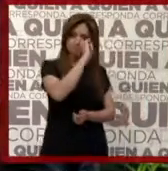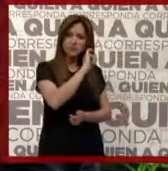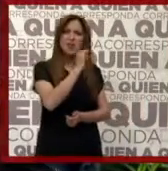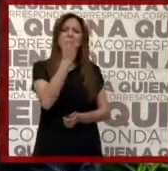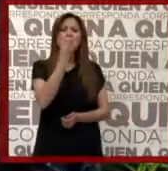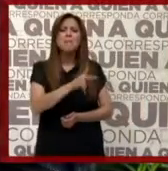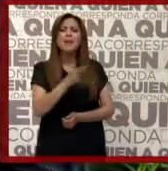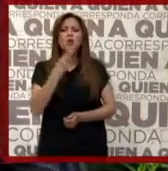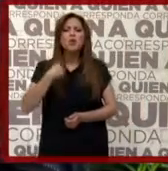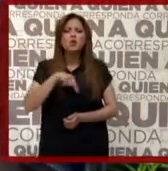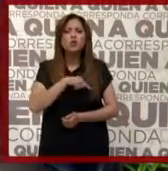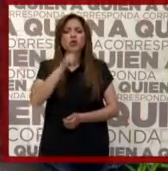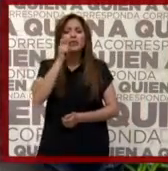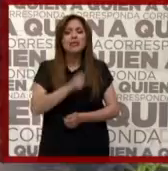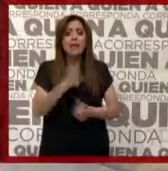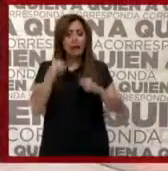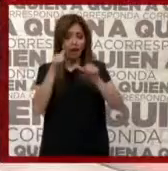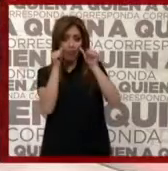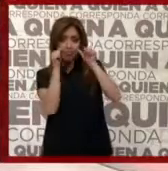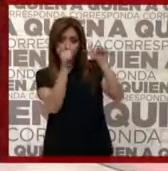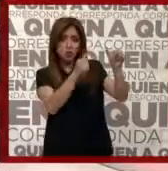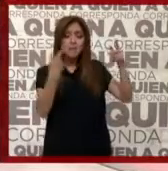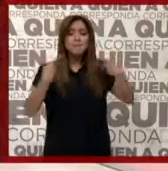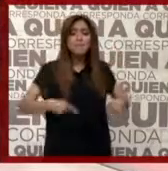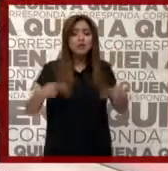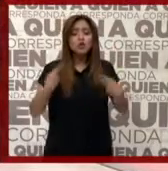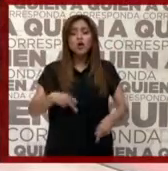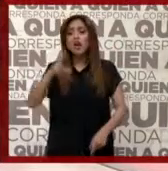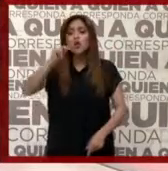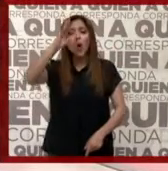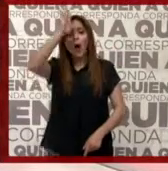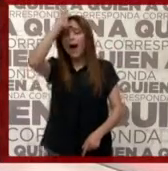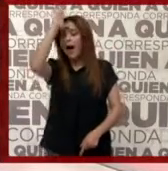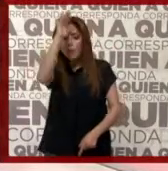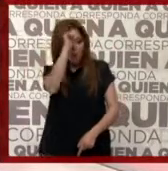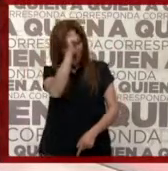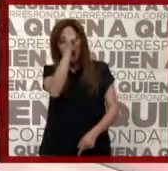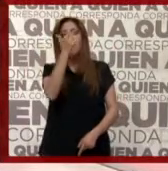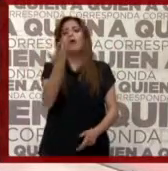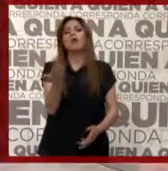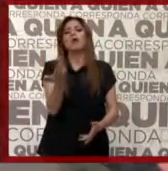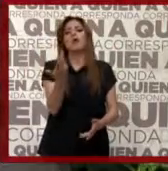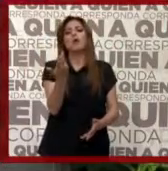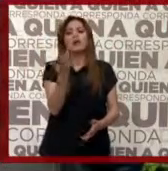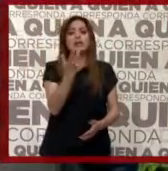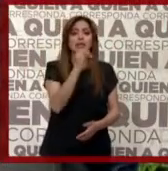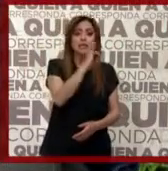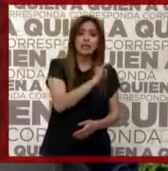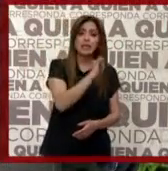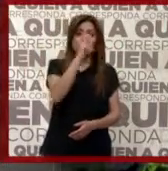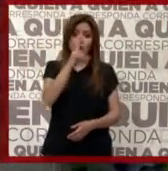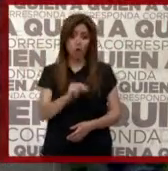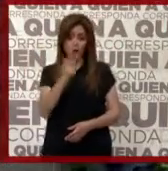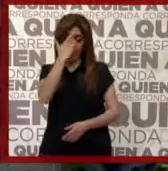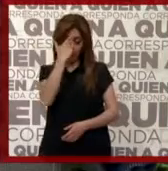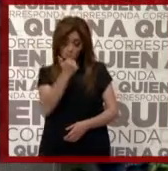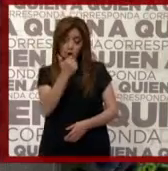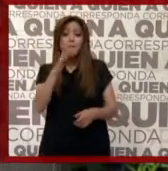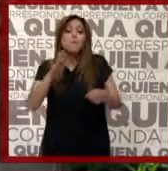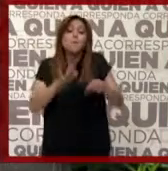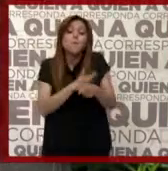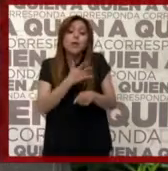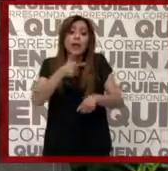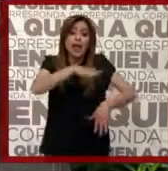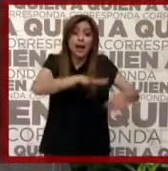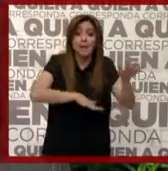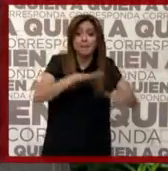atendemos todas las inconformidades que la gente presente digamos tenga o no razón no porque hay muchos casos en donde